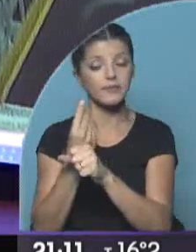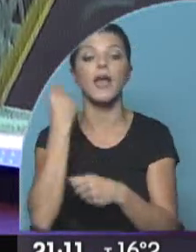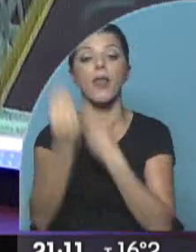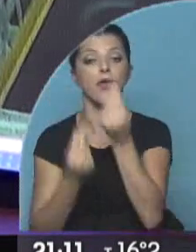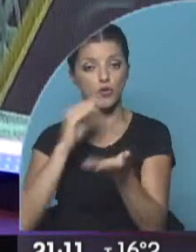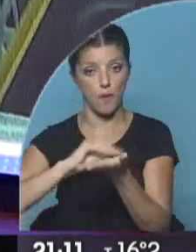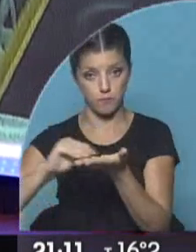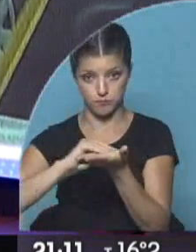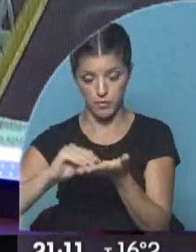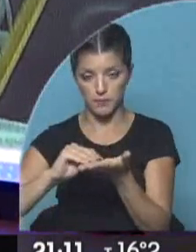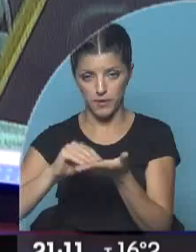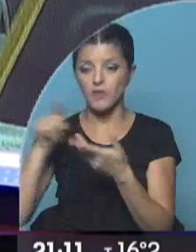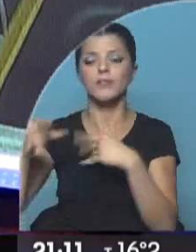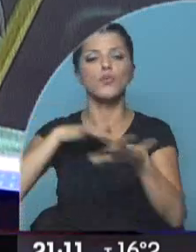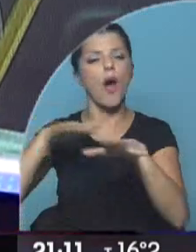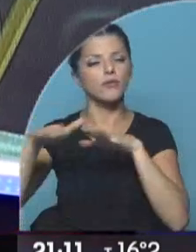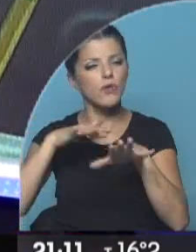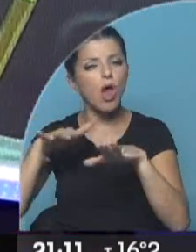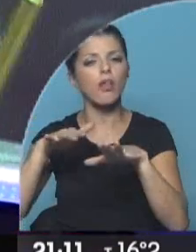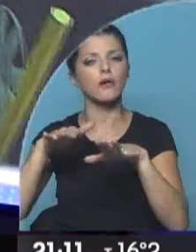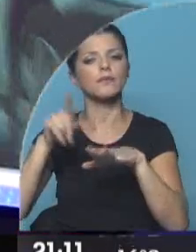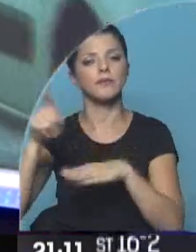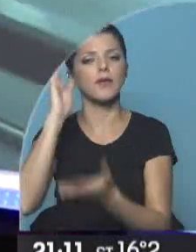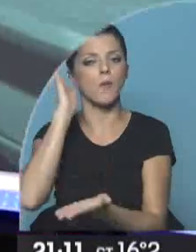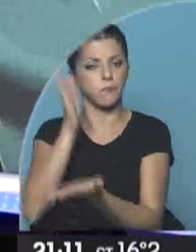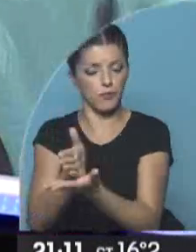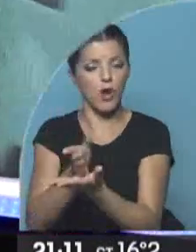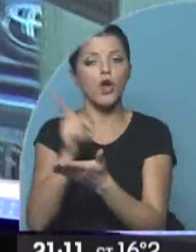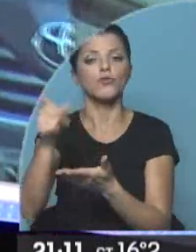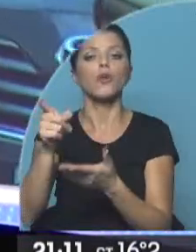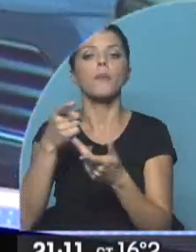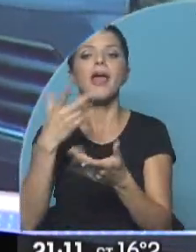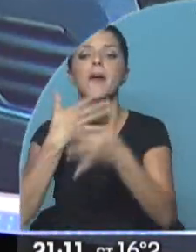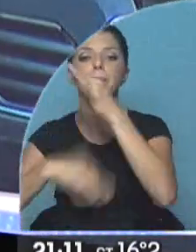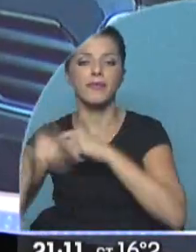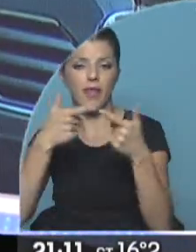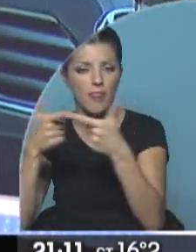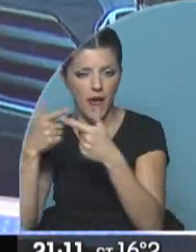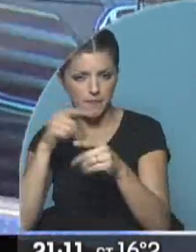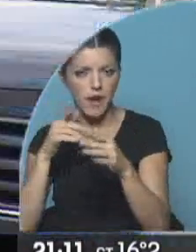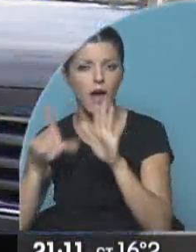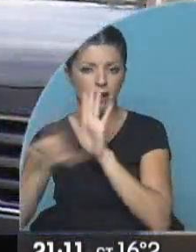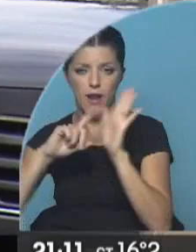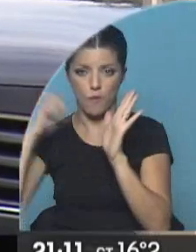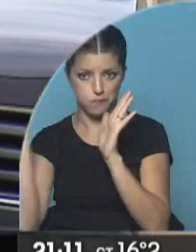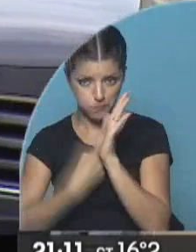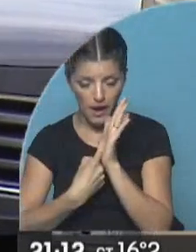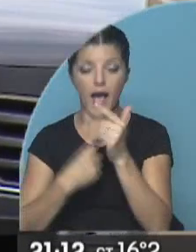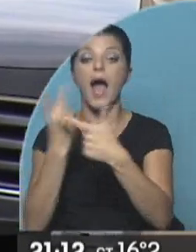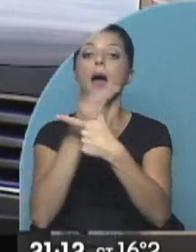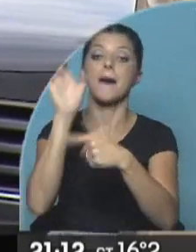Electoral, teniendo en cuenta su situación, donde ha sido condenado en el caso de las armas, la venta ilegal a Croacia y a